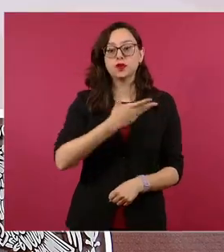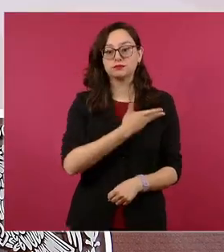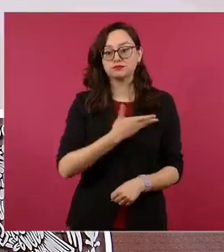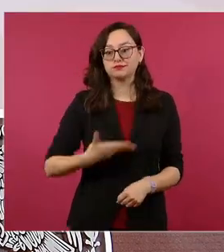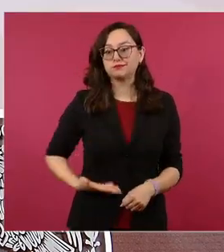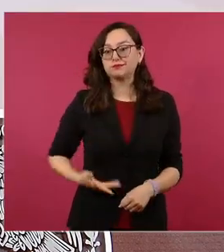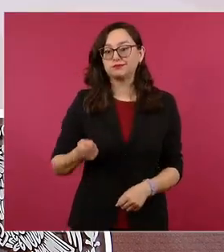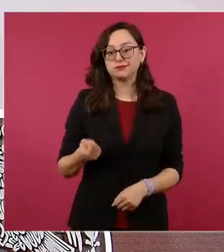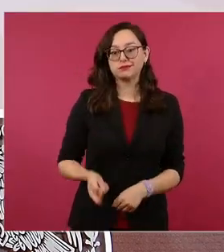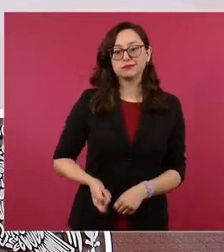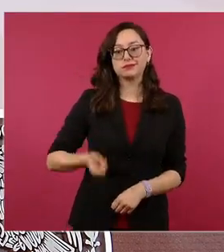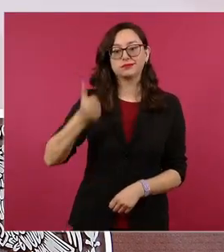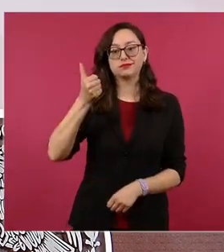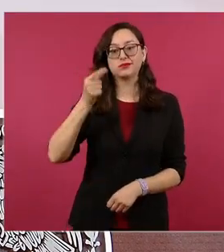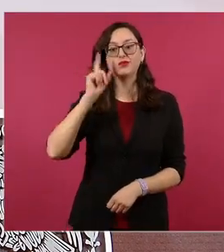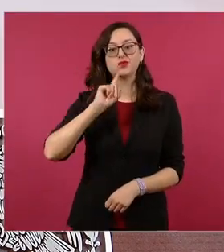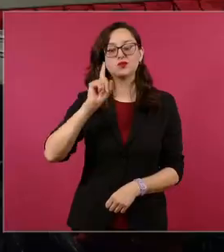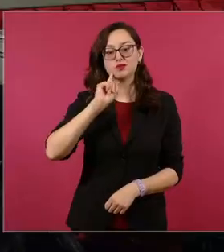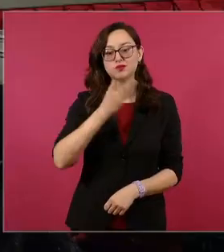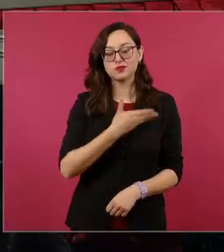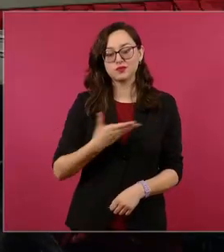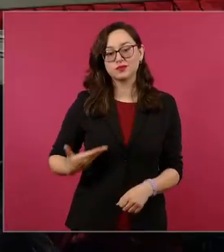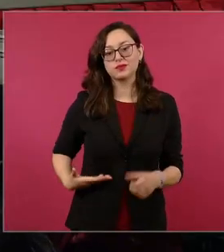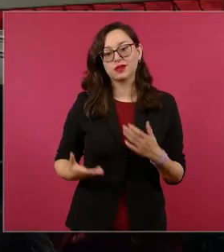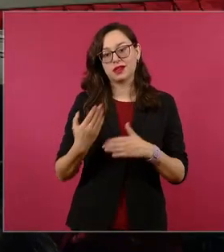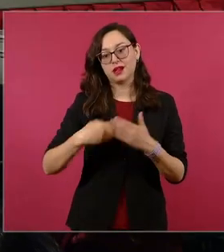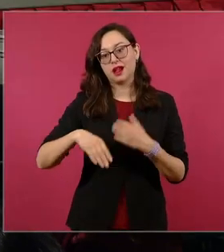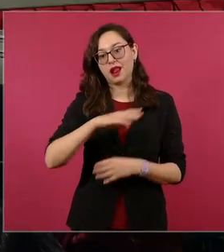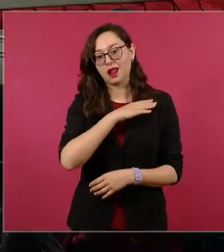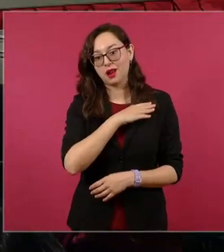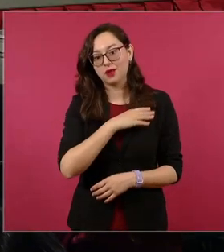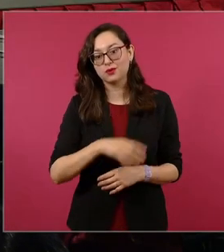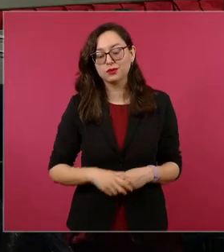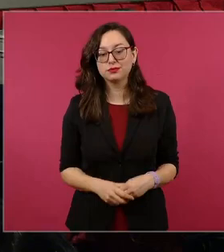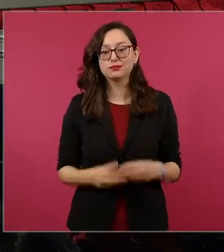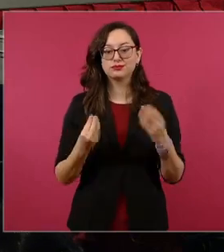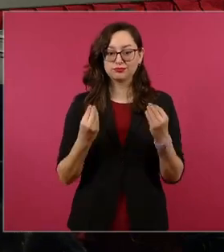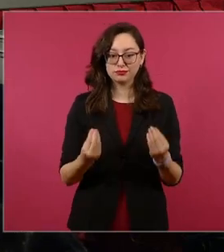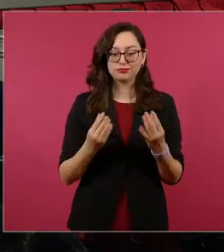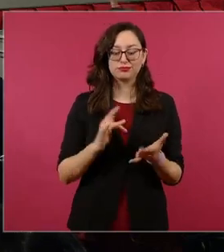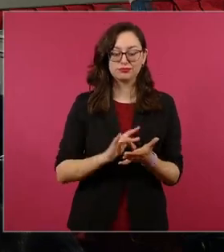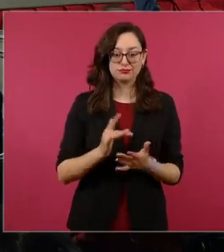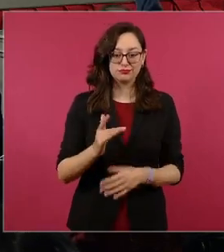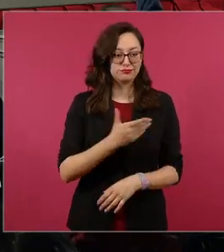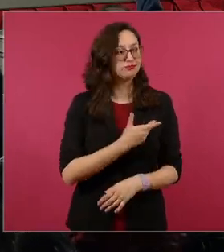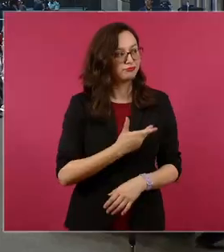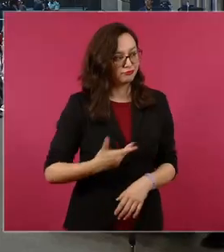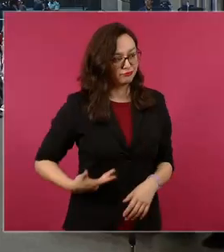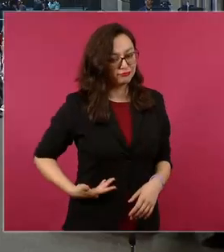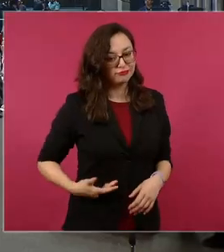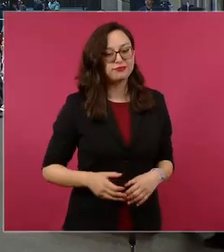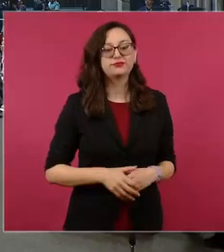presidenta, Claudia Sheinbaum Pardo. Muchísimas gracias, presidente.